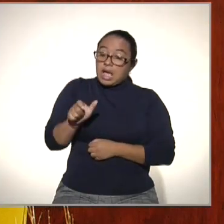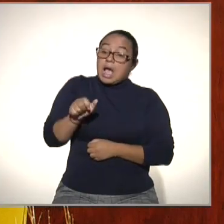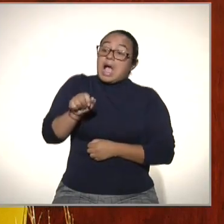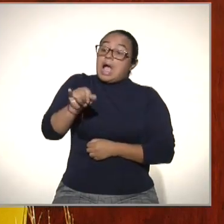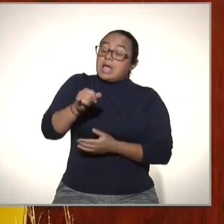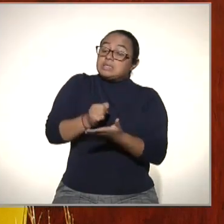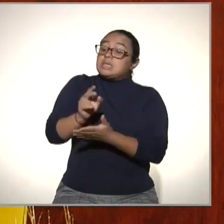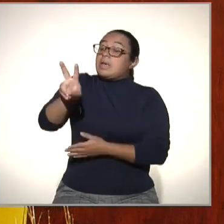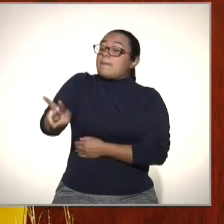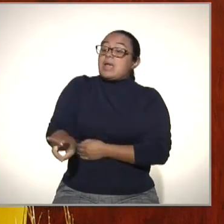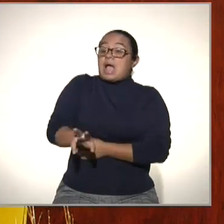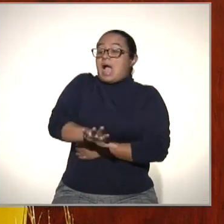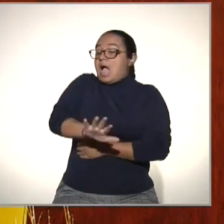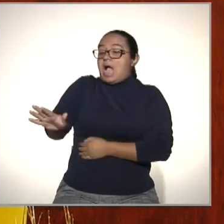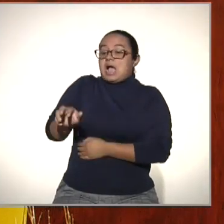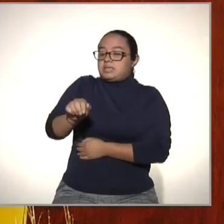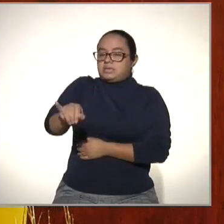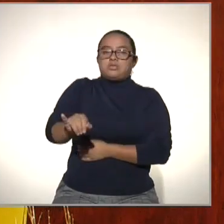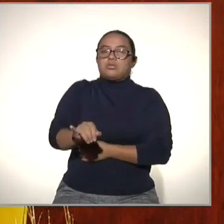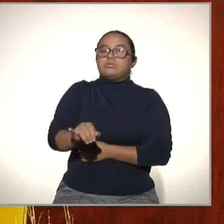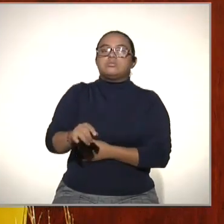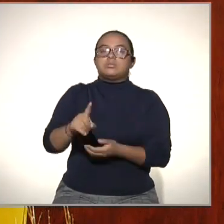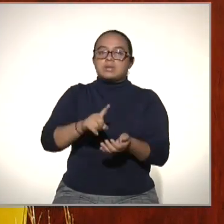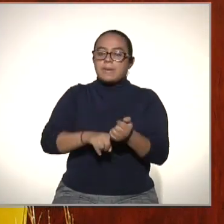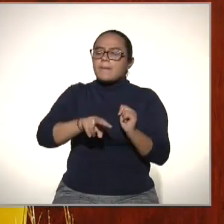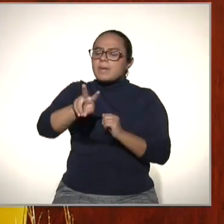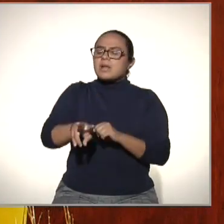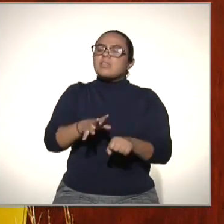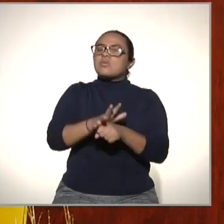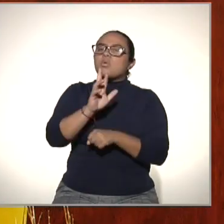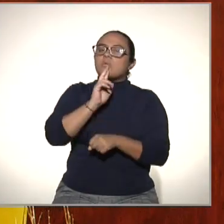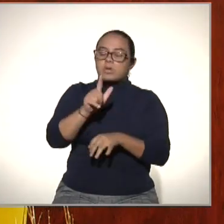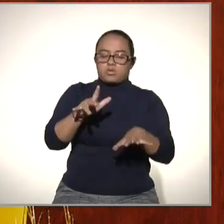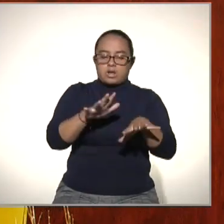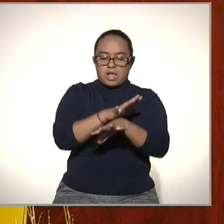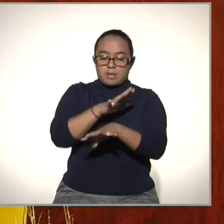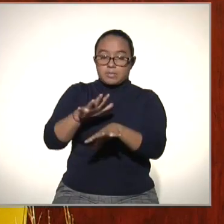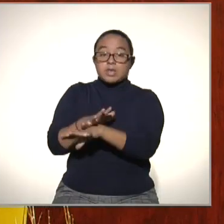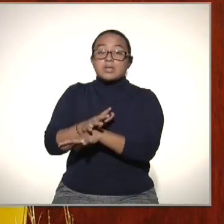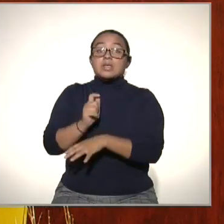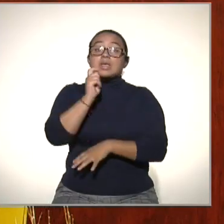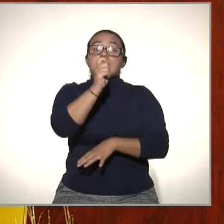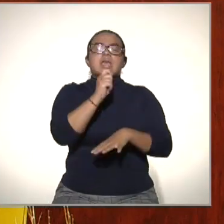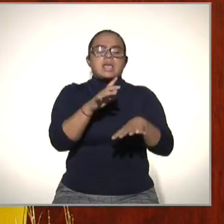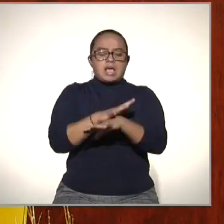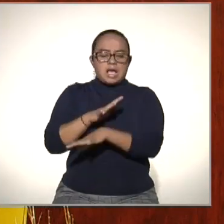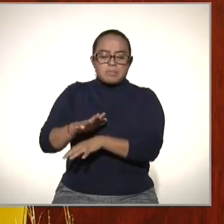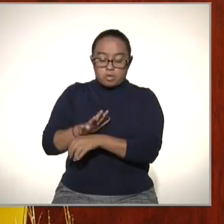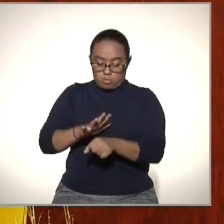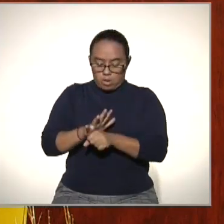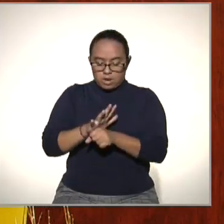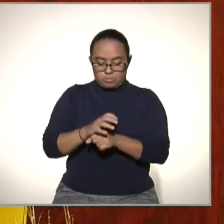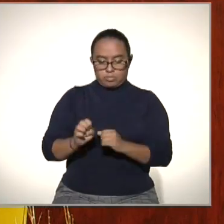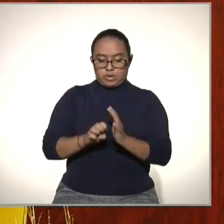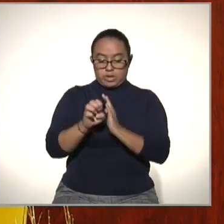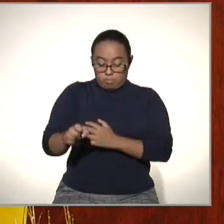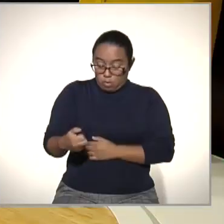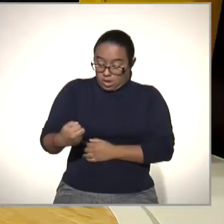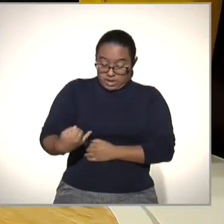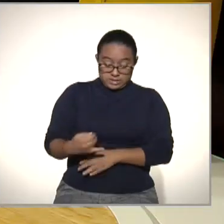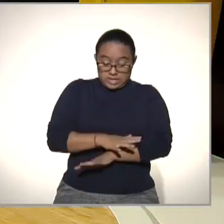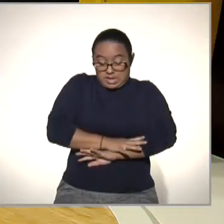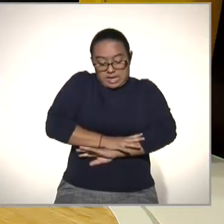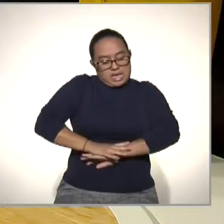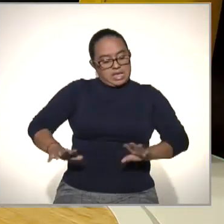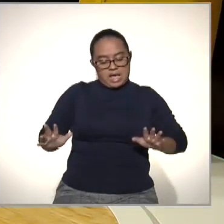es que es verdadera, ¿no? Lo verdadero es el cambio. Y el cambio no implica no comprometerse con eso que una es y con eso con